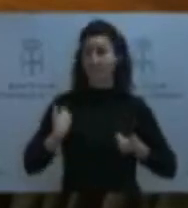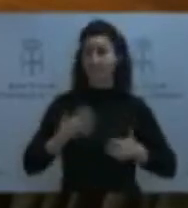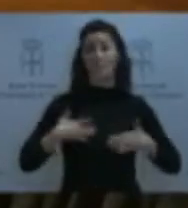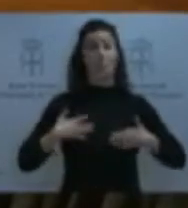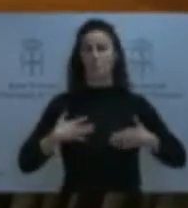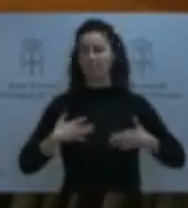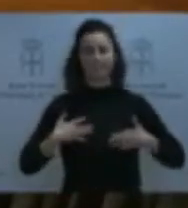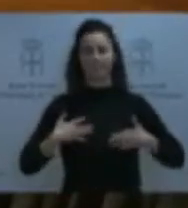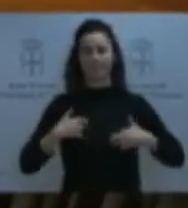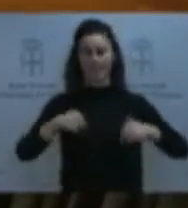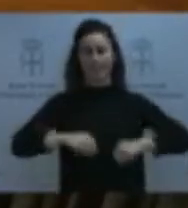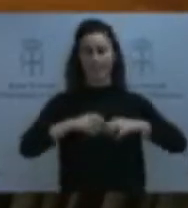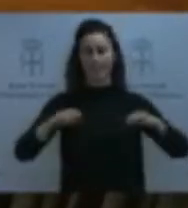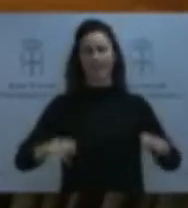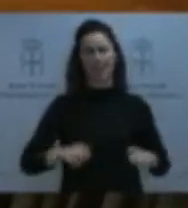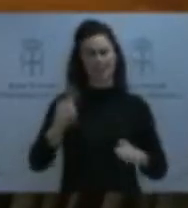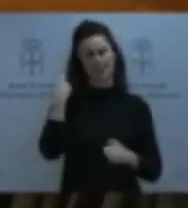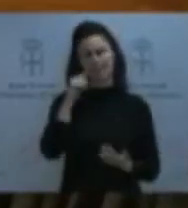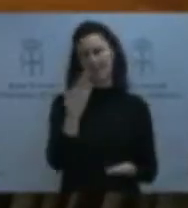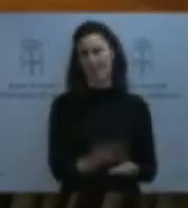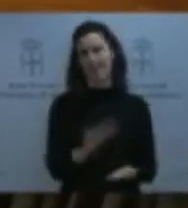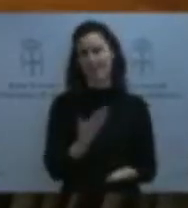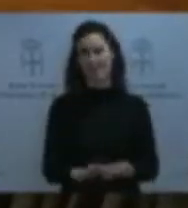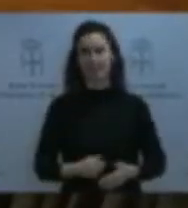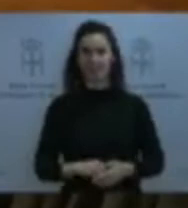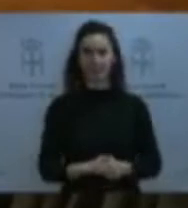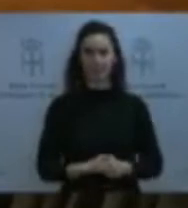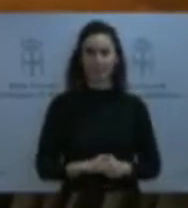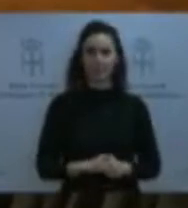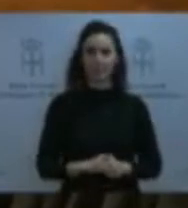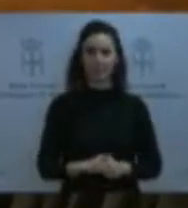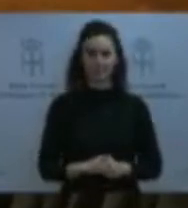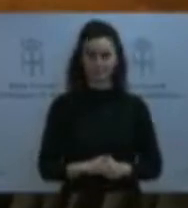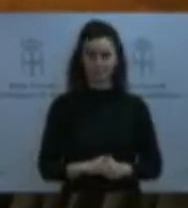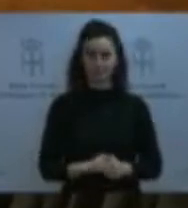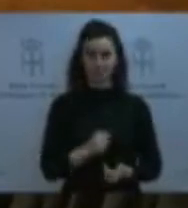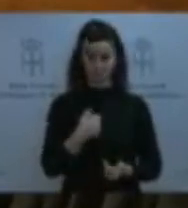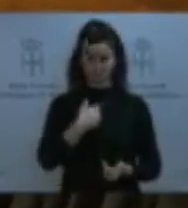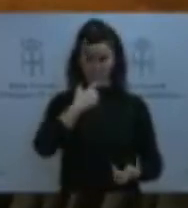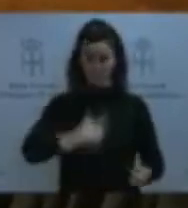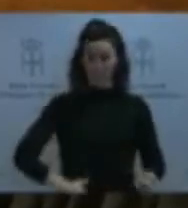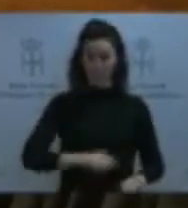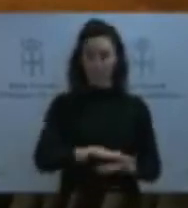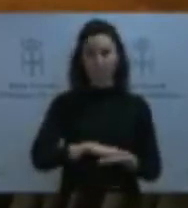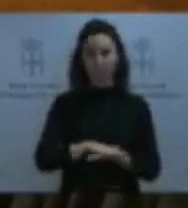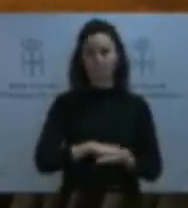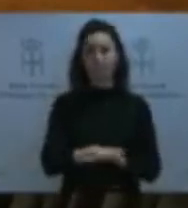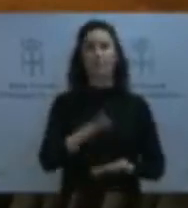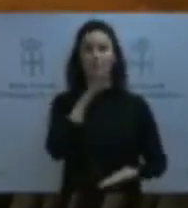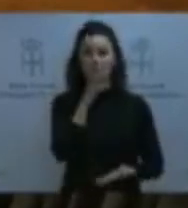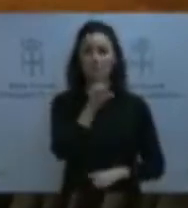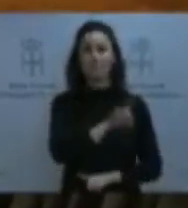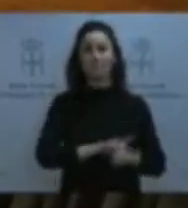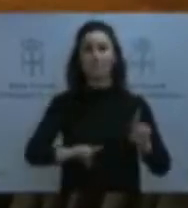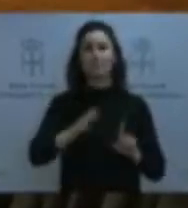ello. También, por supuesto, quien está falando porque tocó bregalo. El caso es que está en esos manes acabar